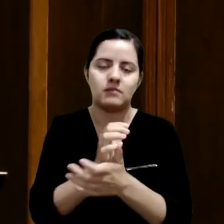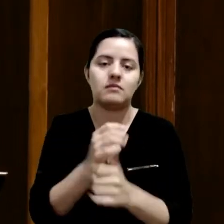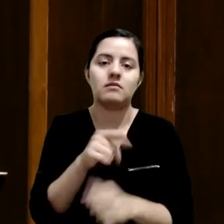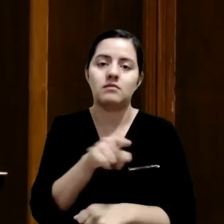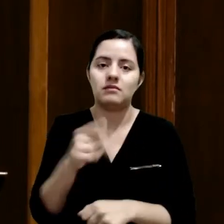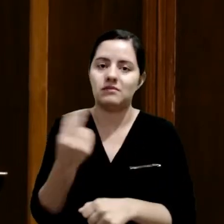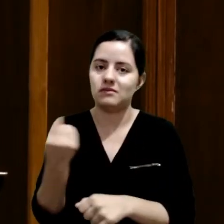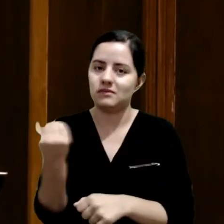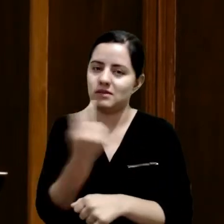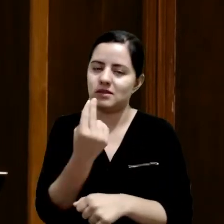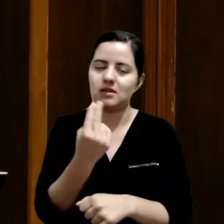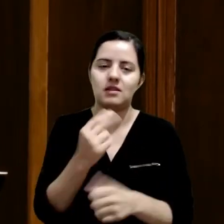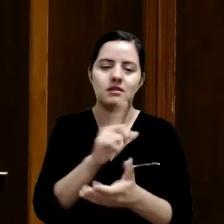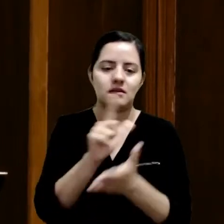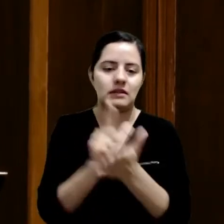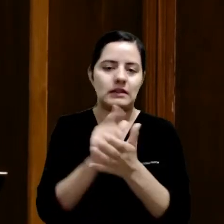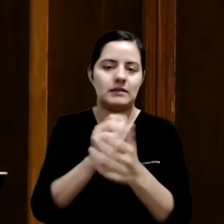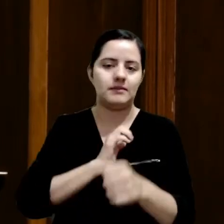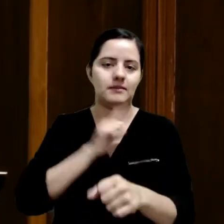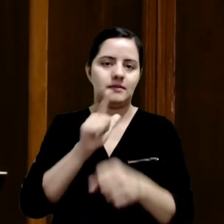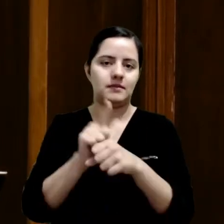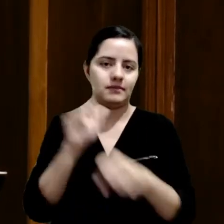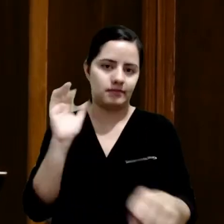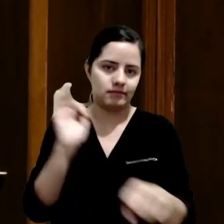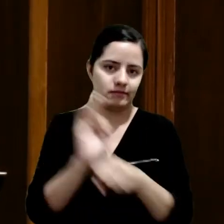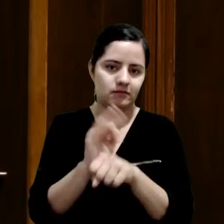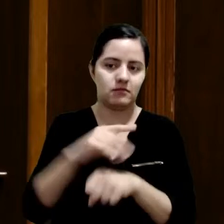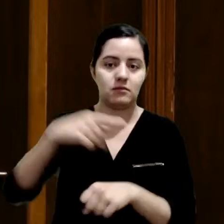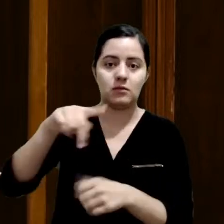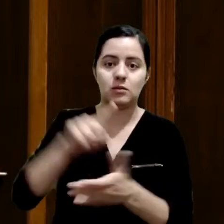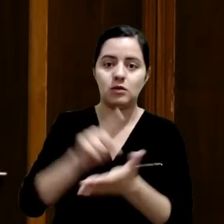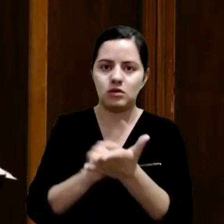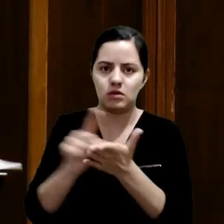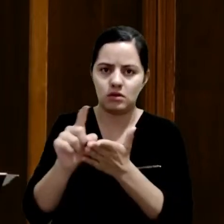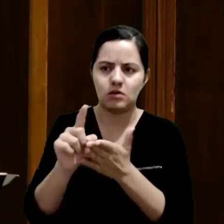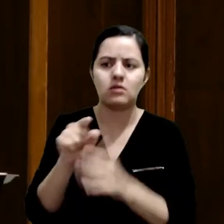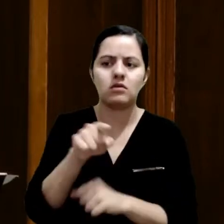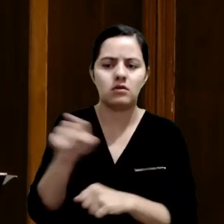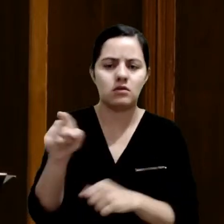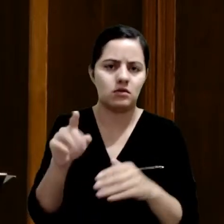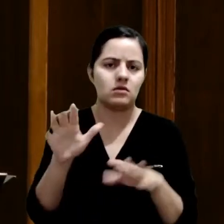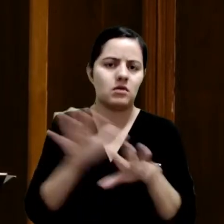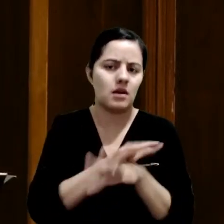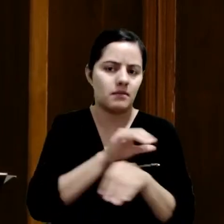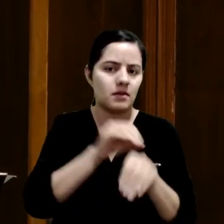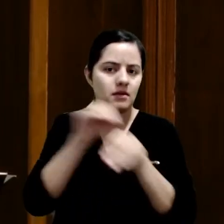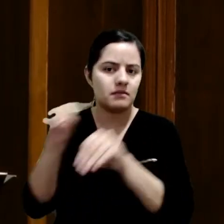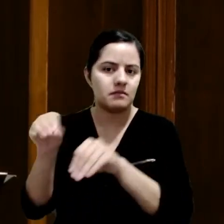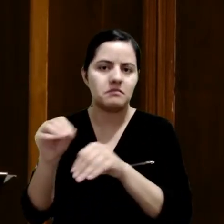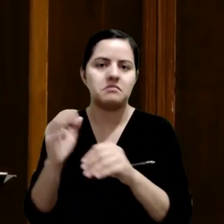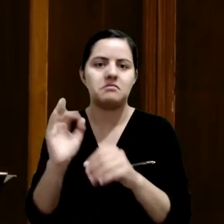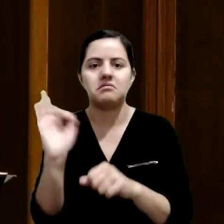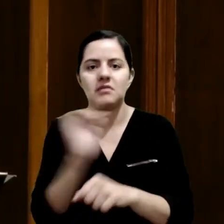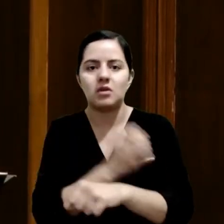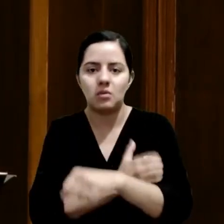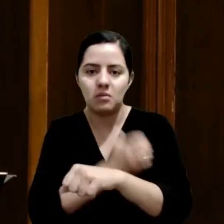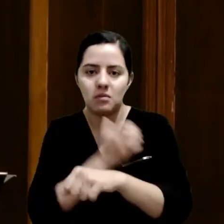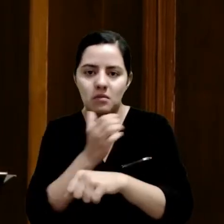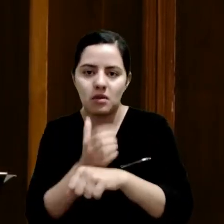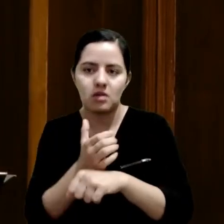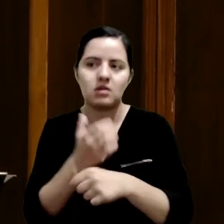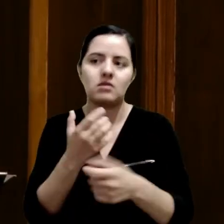especiales de protección, garantizando sus derechos como migrantes acompañados, no acompañados, separados,